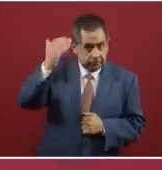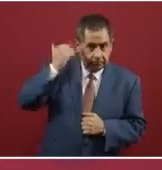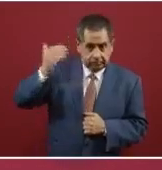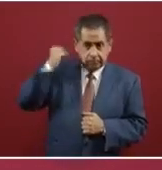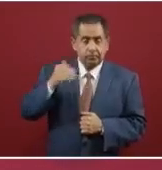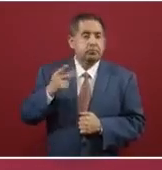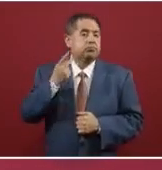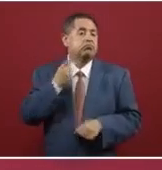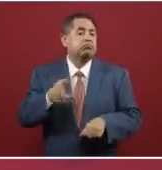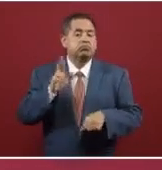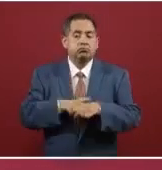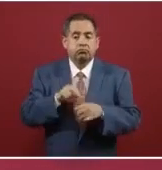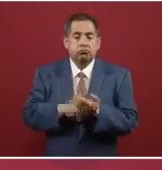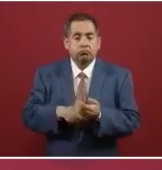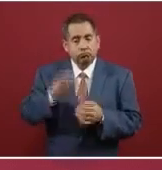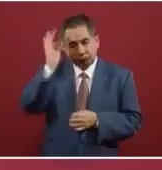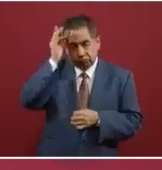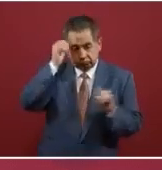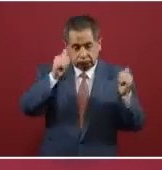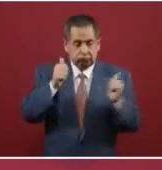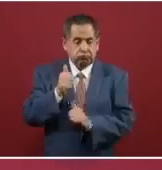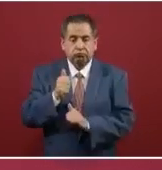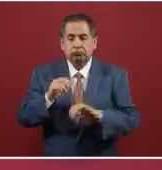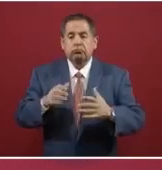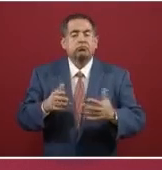el procurador era un empleado